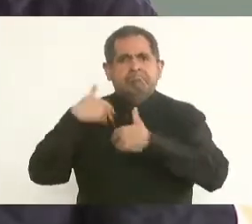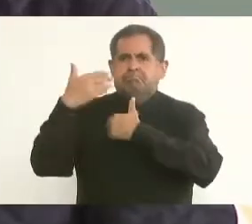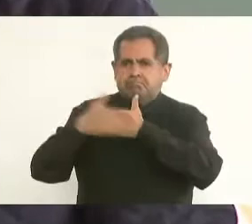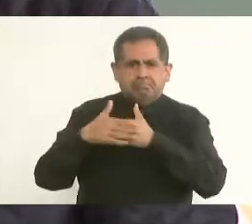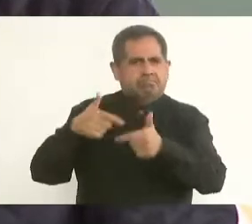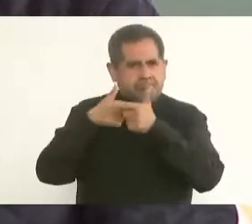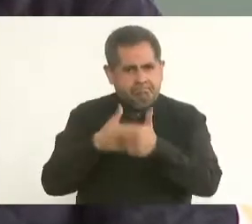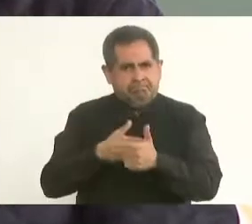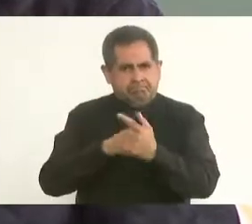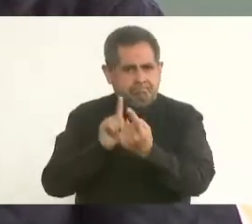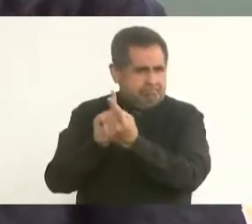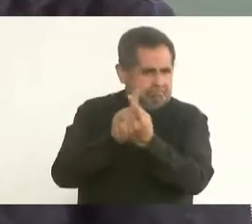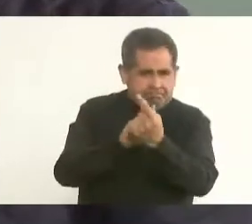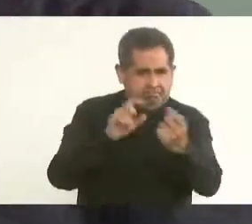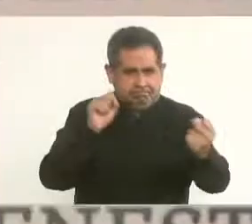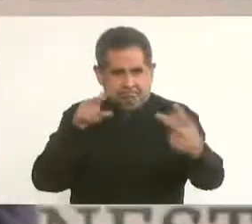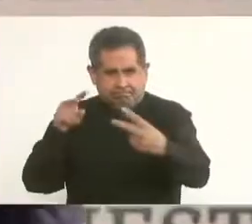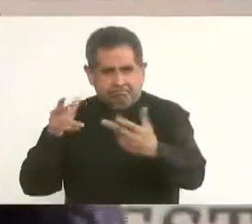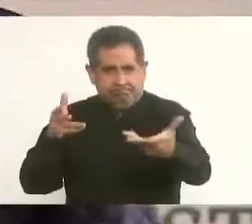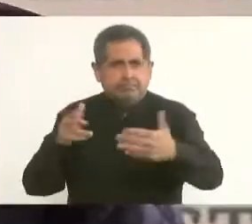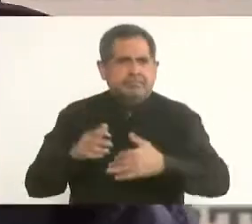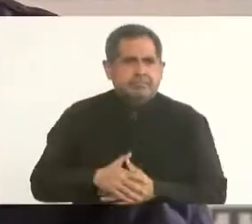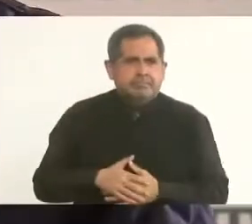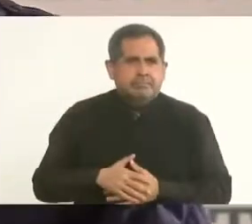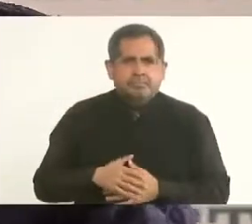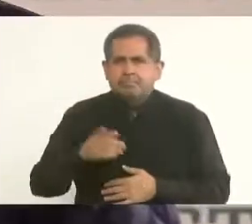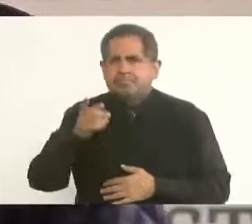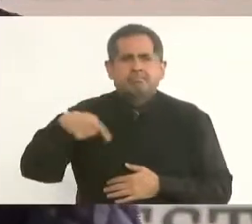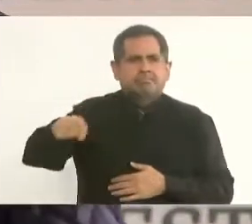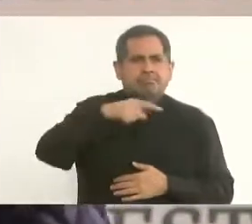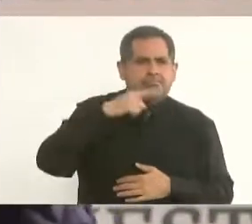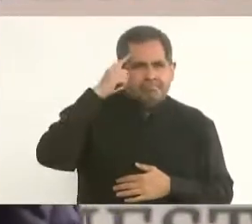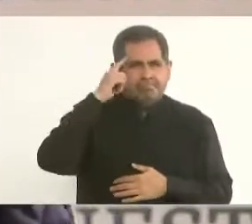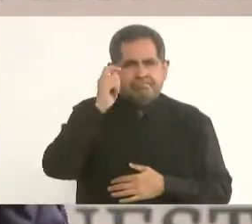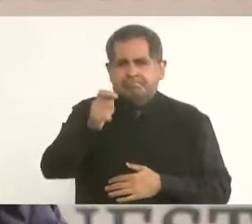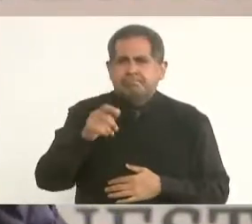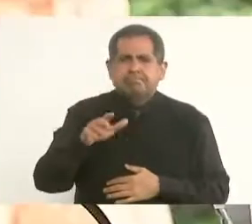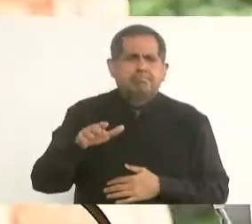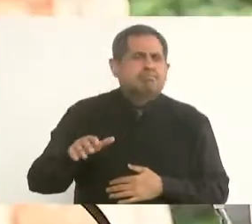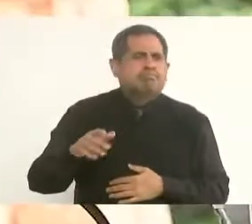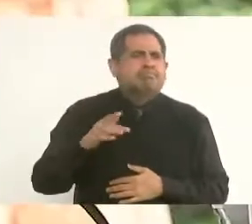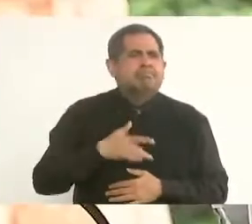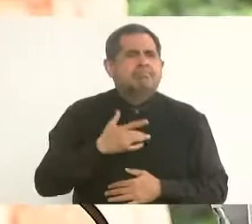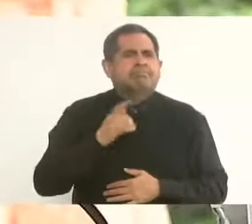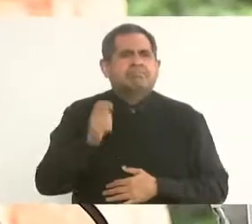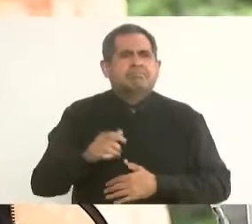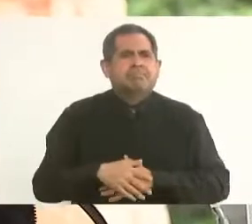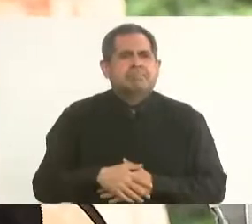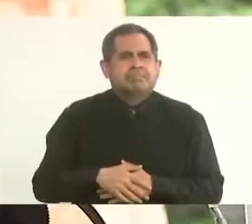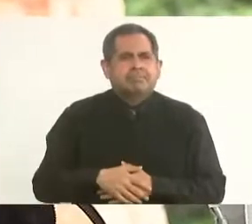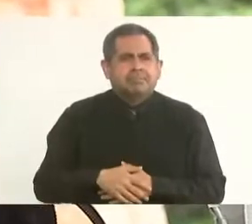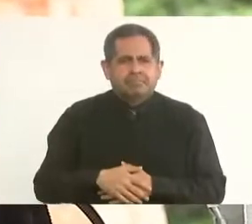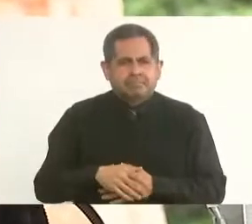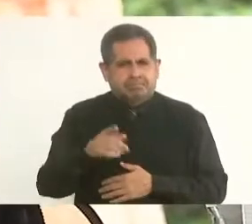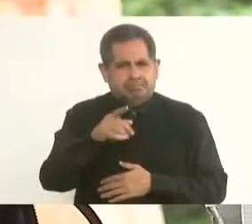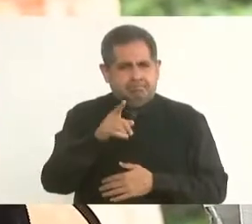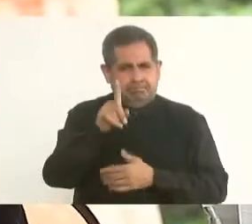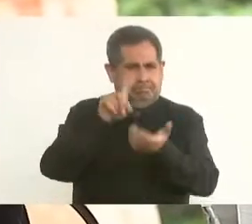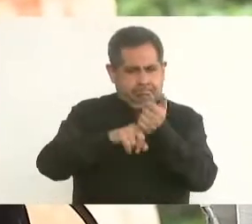encontrando y quédense con una